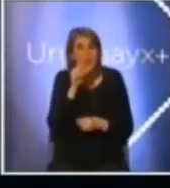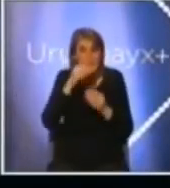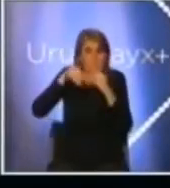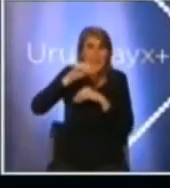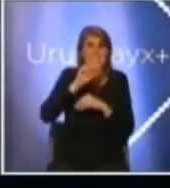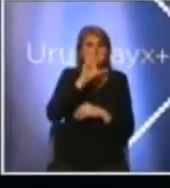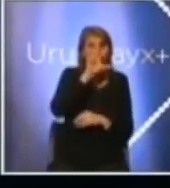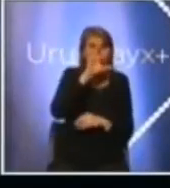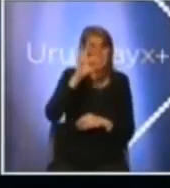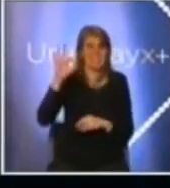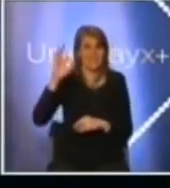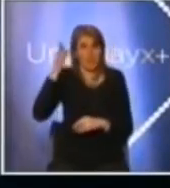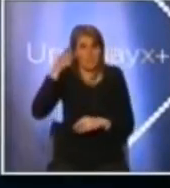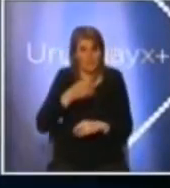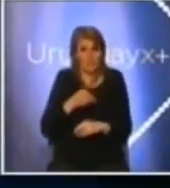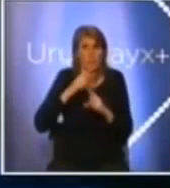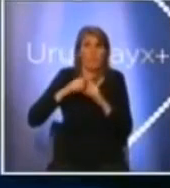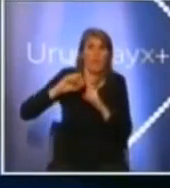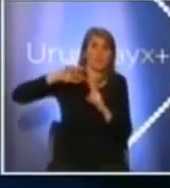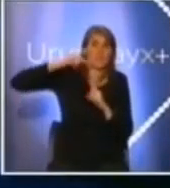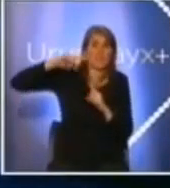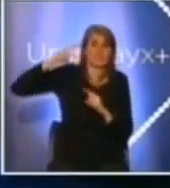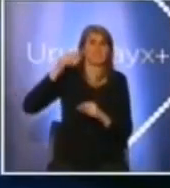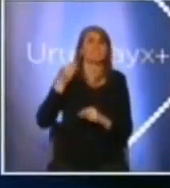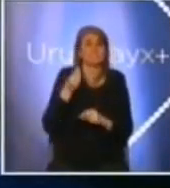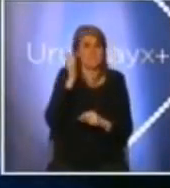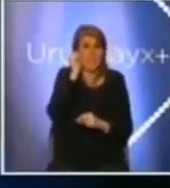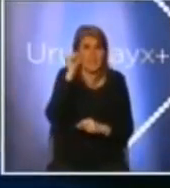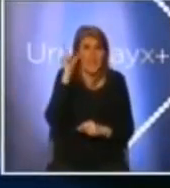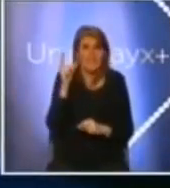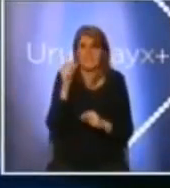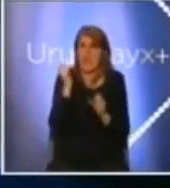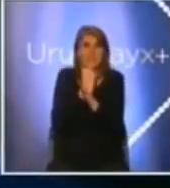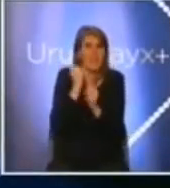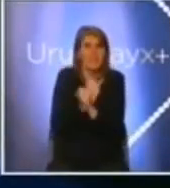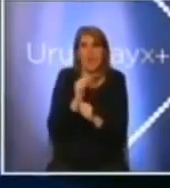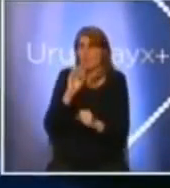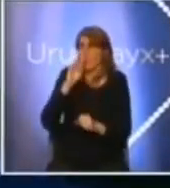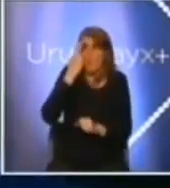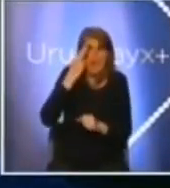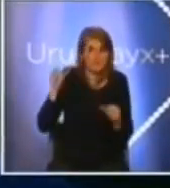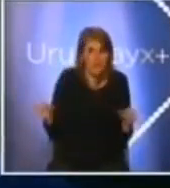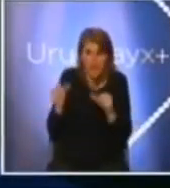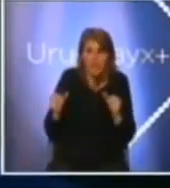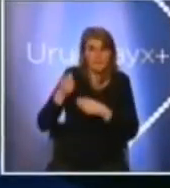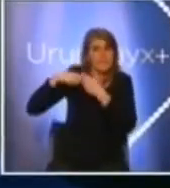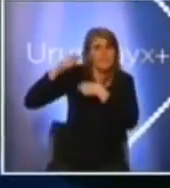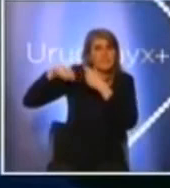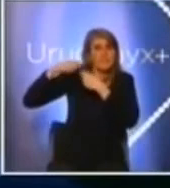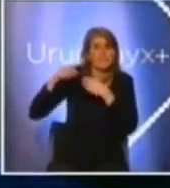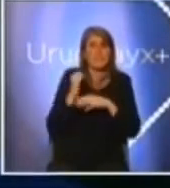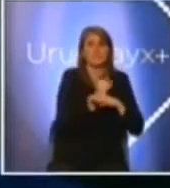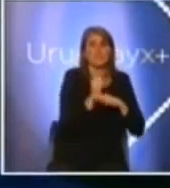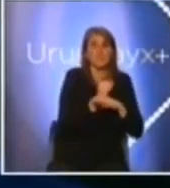300%. Todo esto es inteligencia, todo esto es trabajo y empleo de los uruguayos. La ocupación industrial